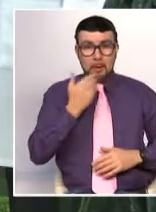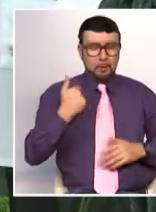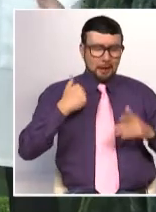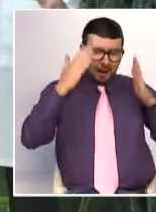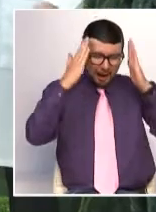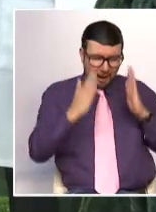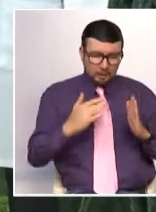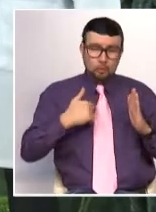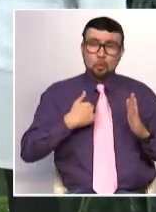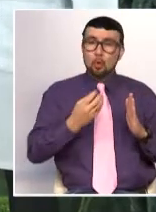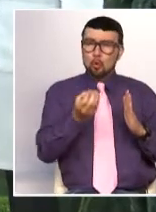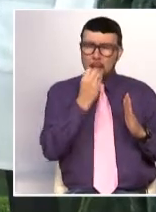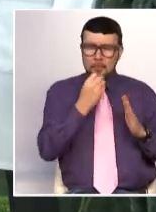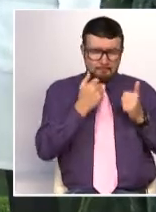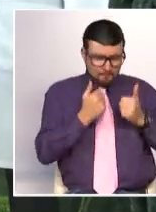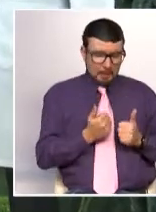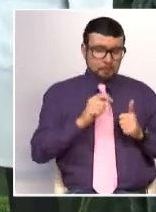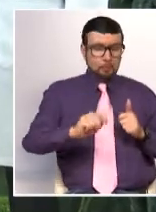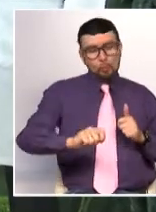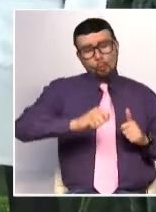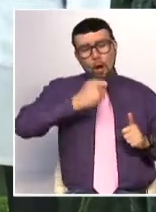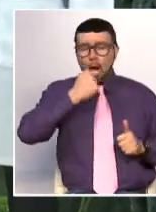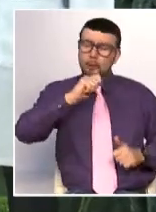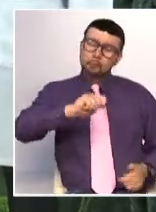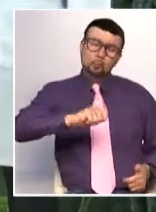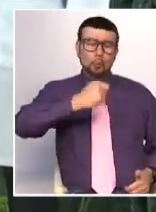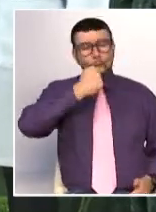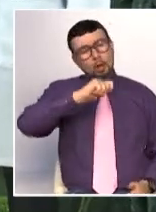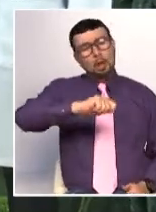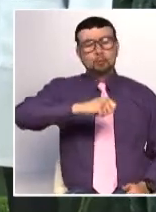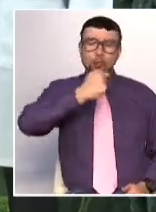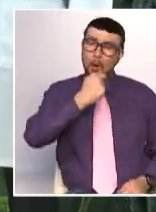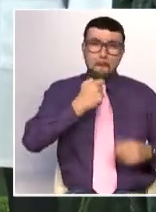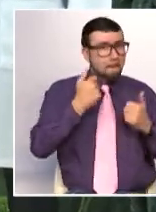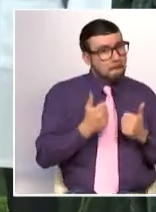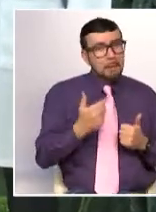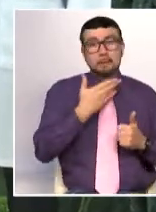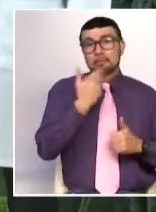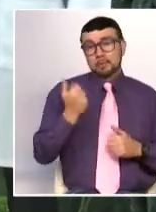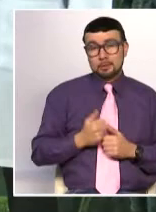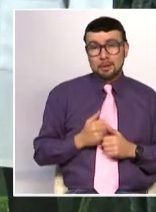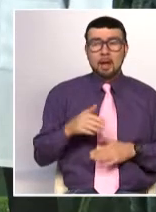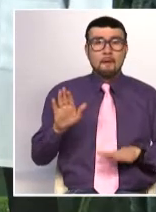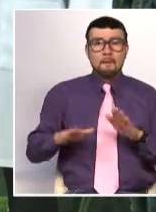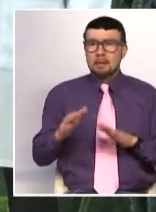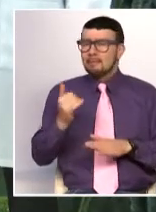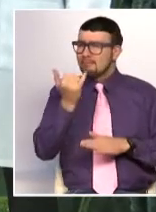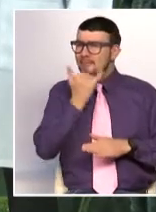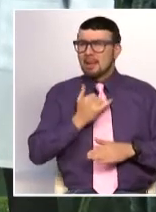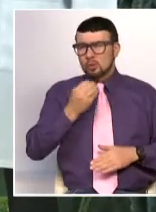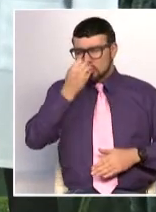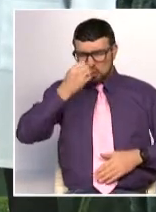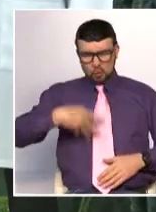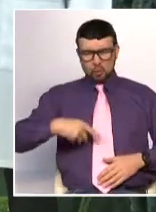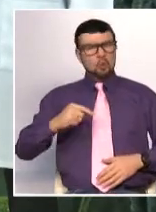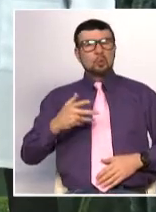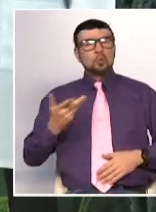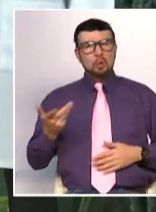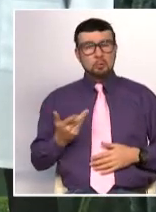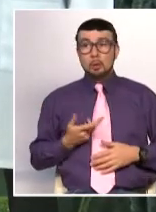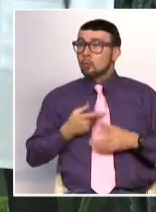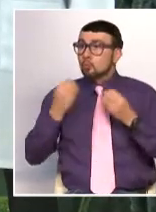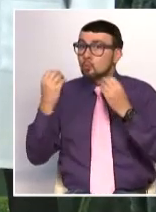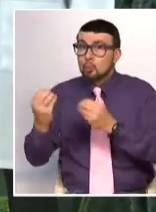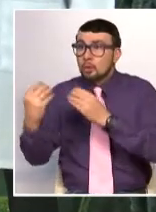más bien evitar este tipo de información una forma de intoxicación es la sobreinformación y desafortunadamente nosotros estamos